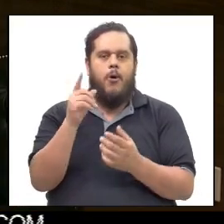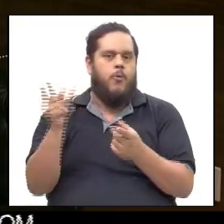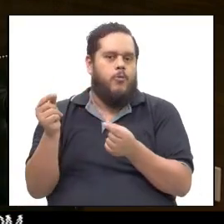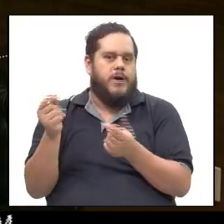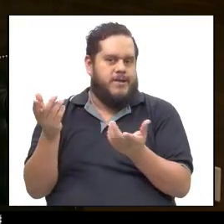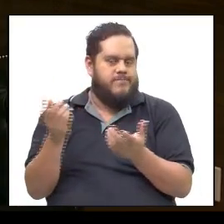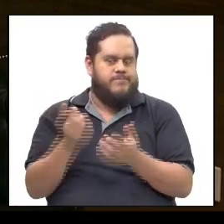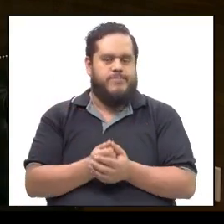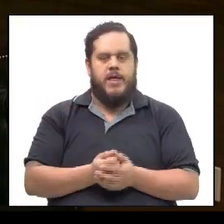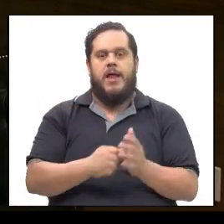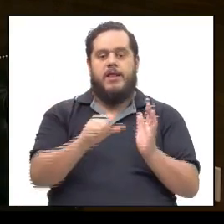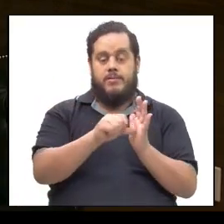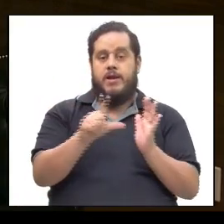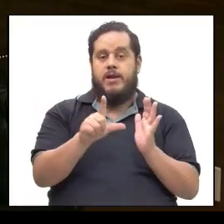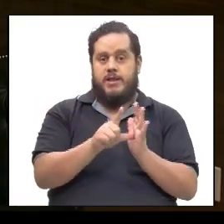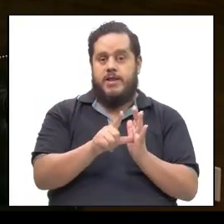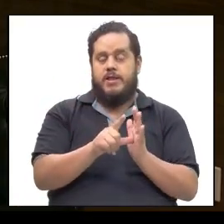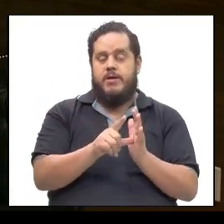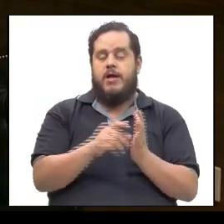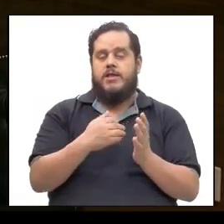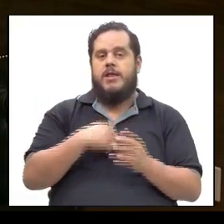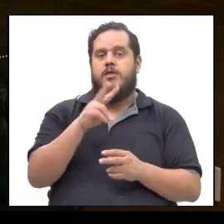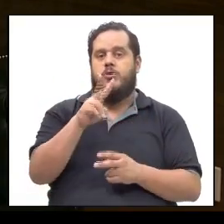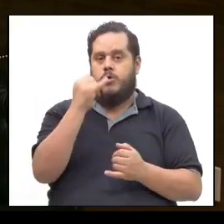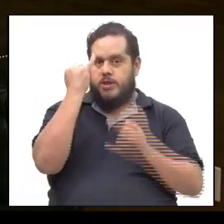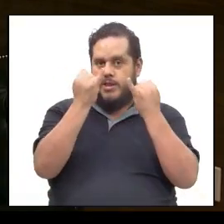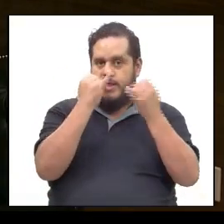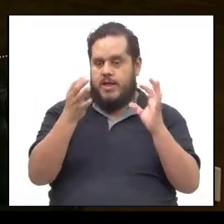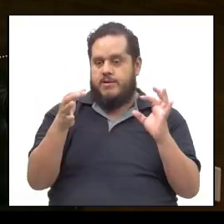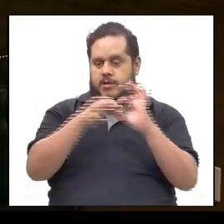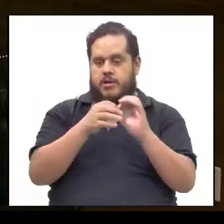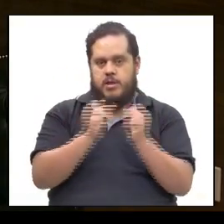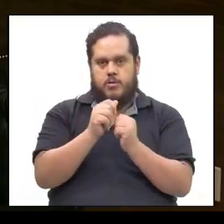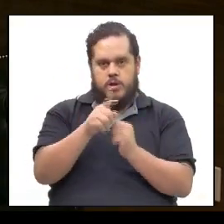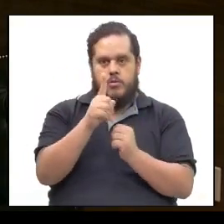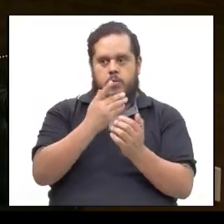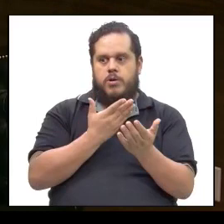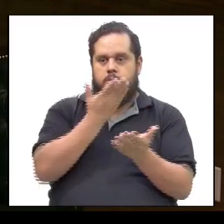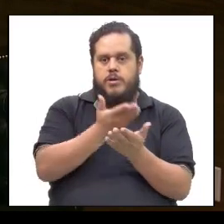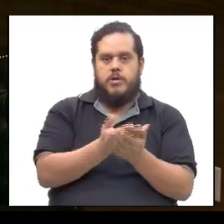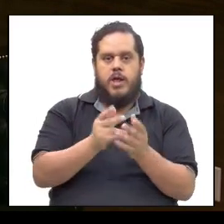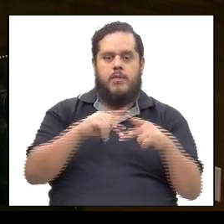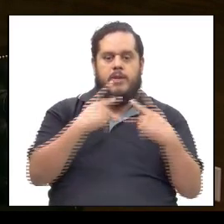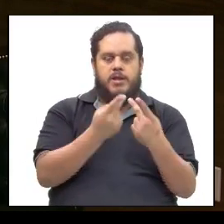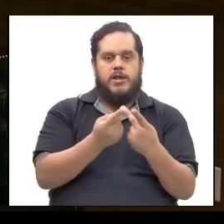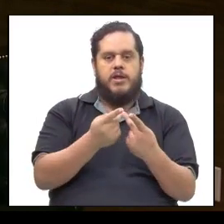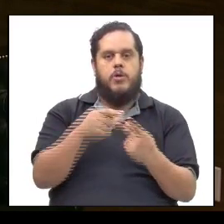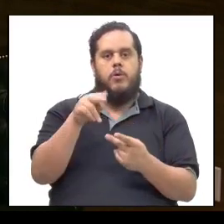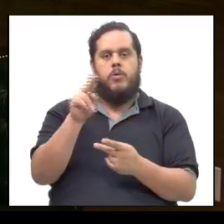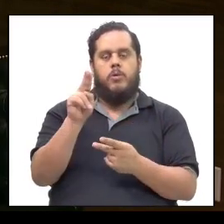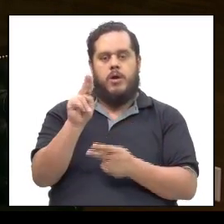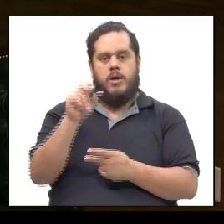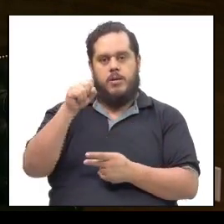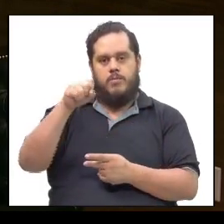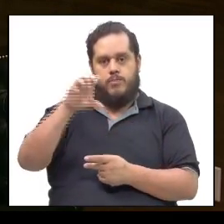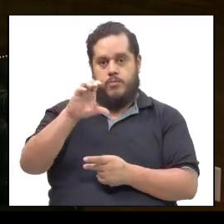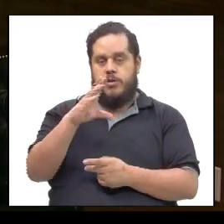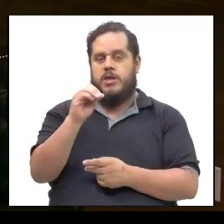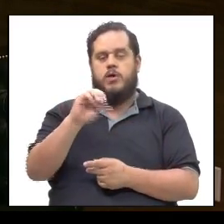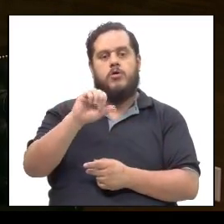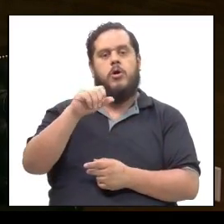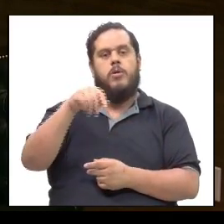Asamblea Legislativa también hay otras 2 iniciativas relacionadas con esto. Una presentada por el Partido Unidad Social Cristiana y otra por el Partido